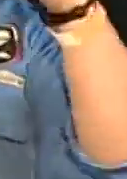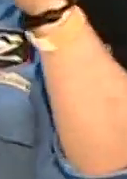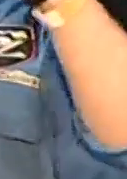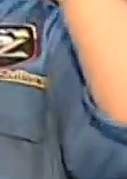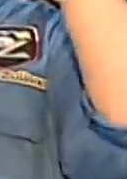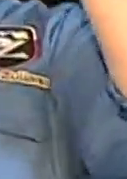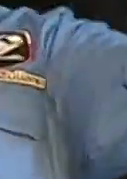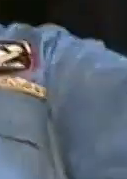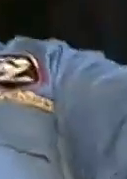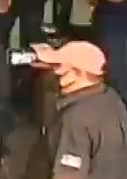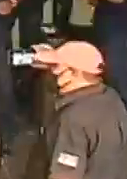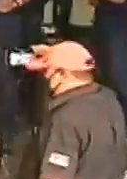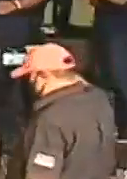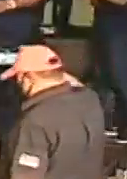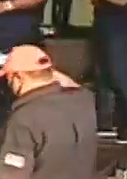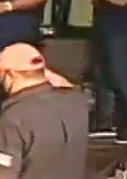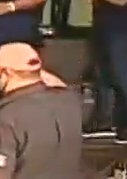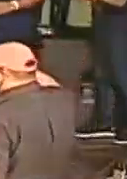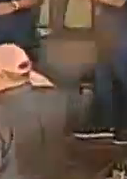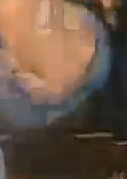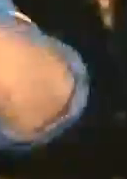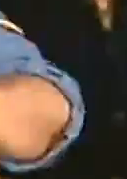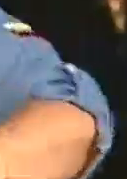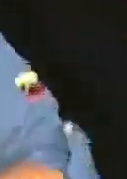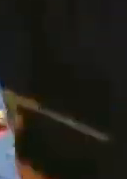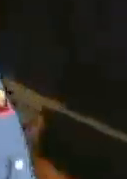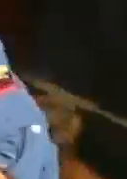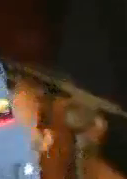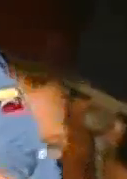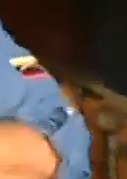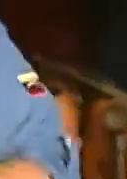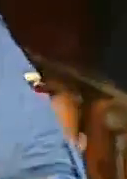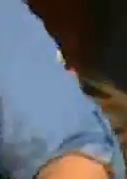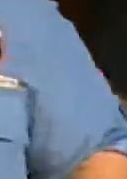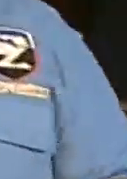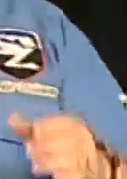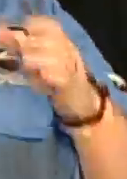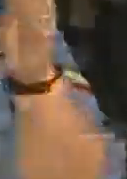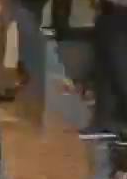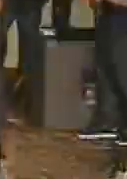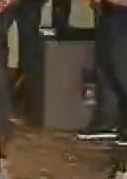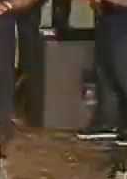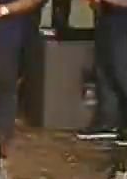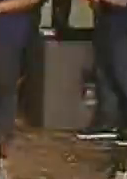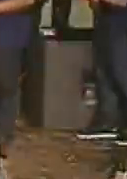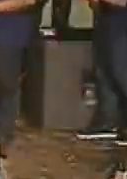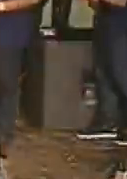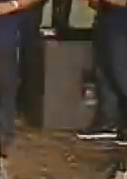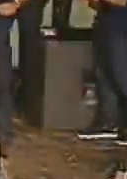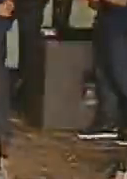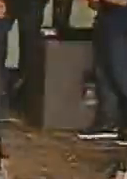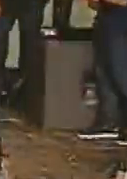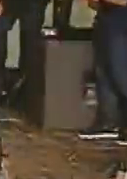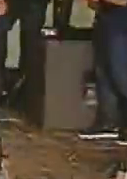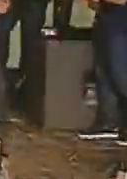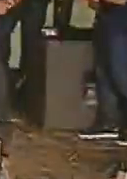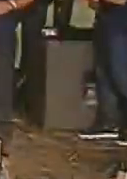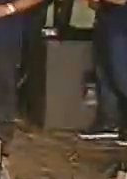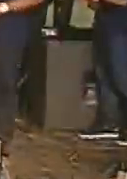con talco y con brillantina, valía 3 reales sencillo. De Monterrey. Monte Claro y Siruma venían